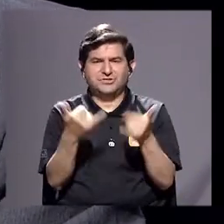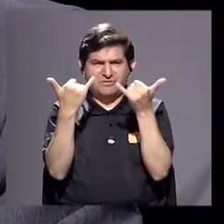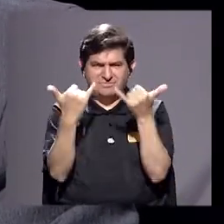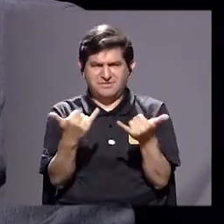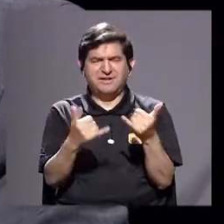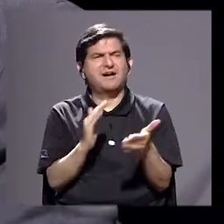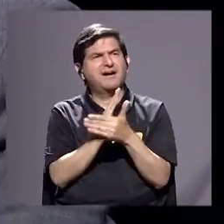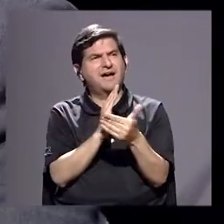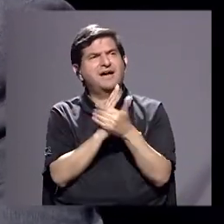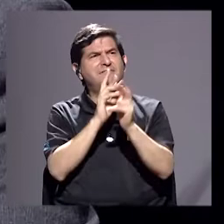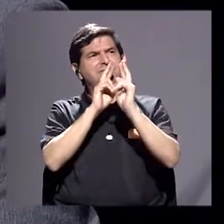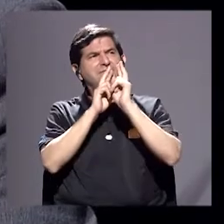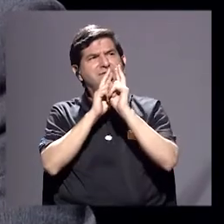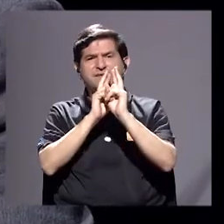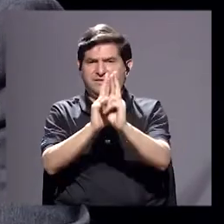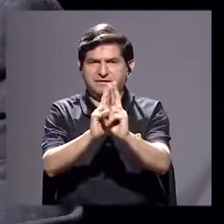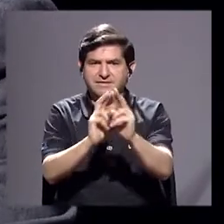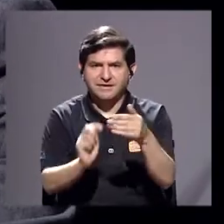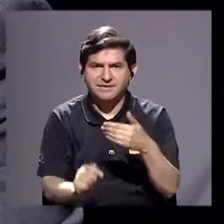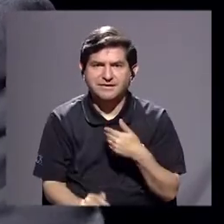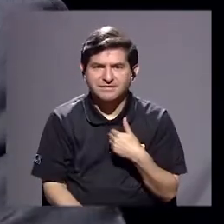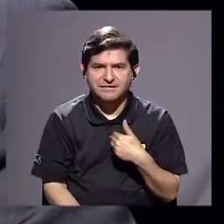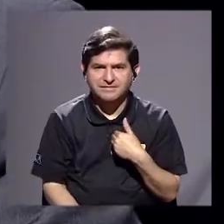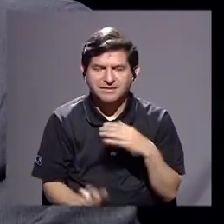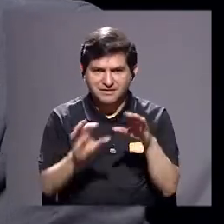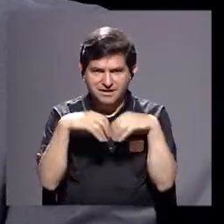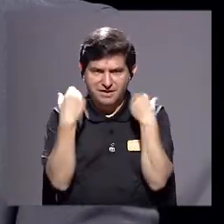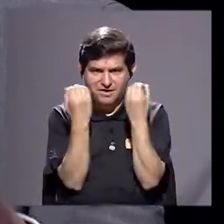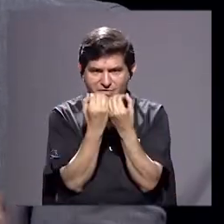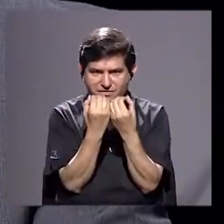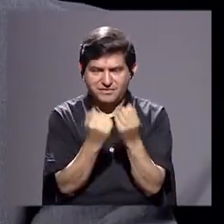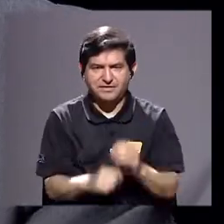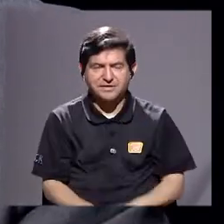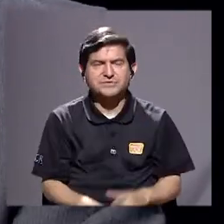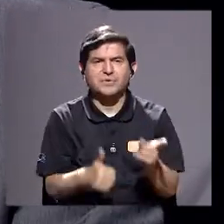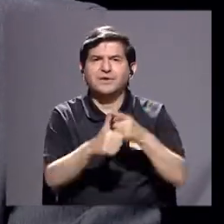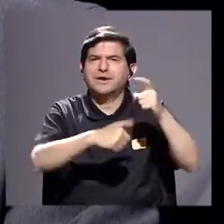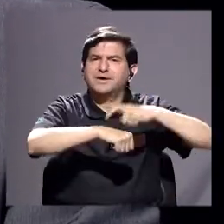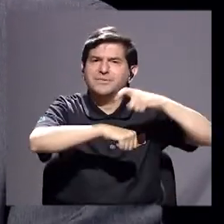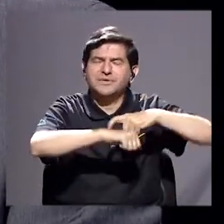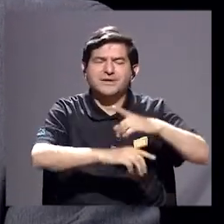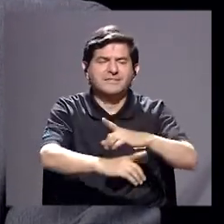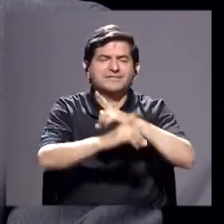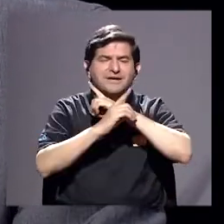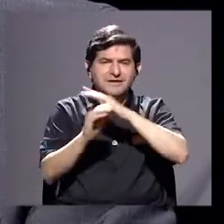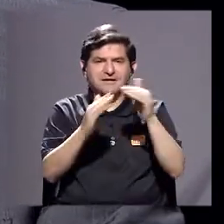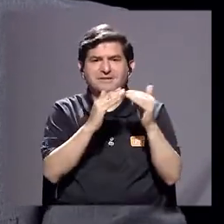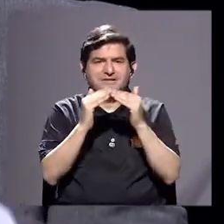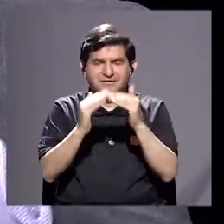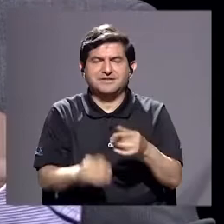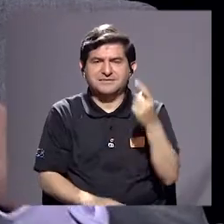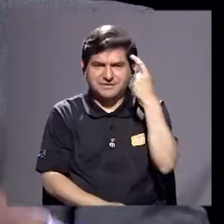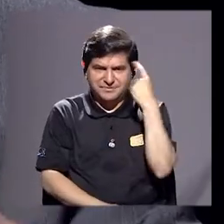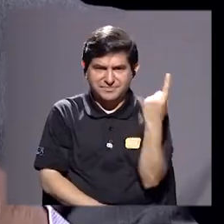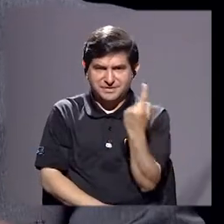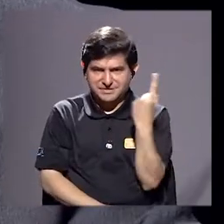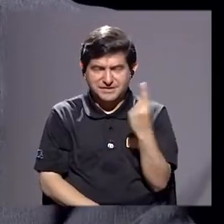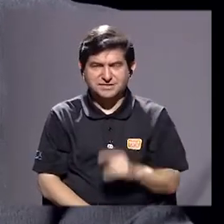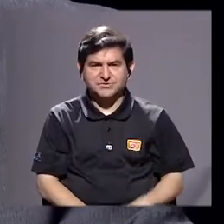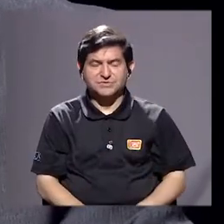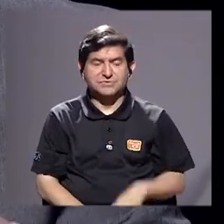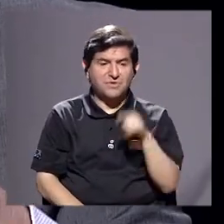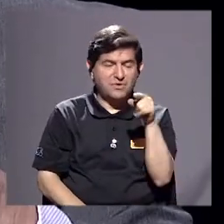capacidad de respuesta las organizaciones civiles en principio con la defensa civil sólo pensamos en que las fuerzas